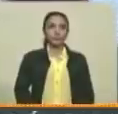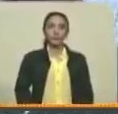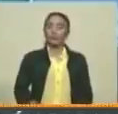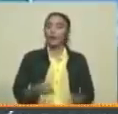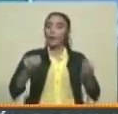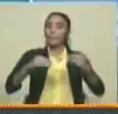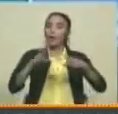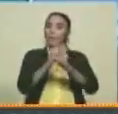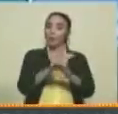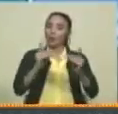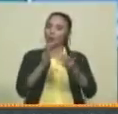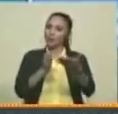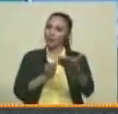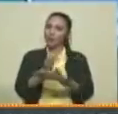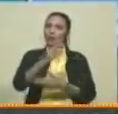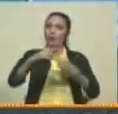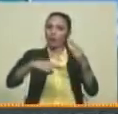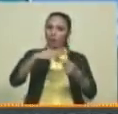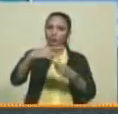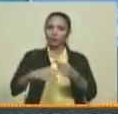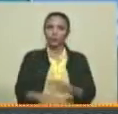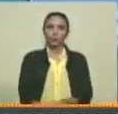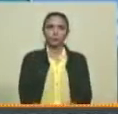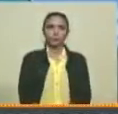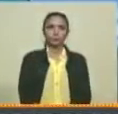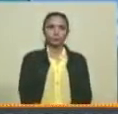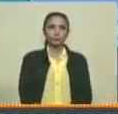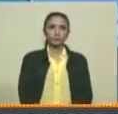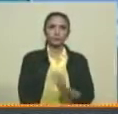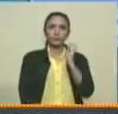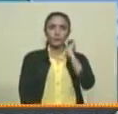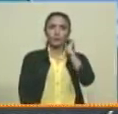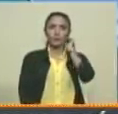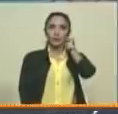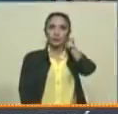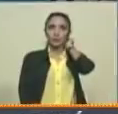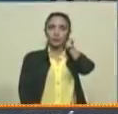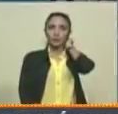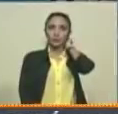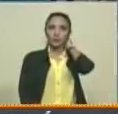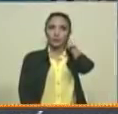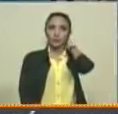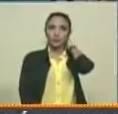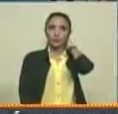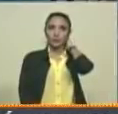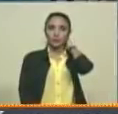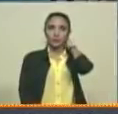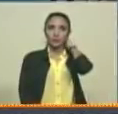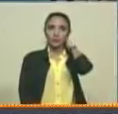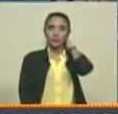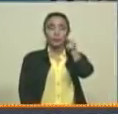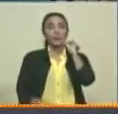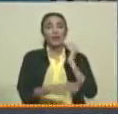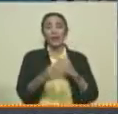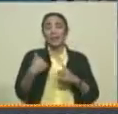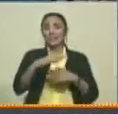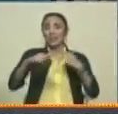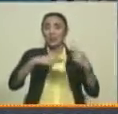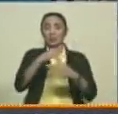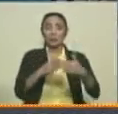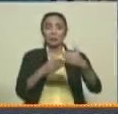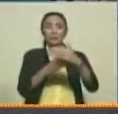Solo si avanzamos en revolución. Si la revolución se estanca, habrá desestabilización.